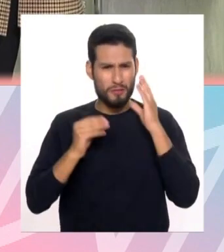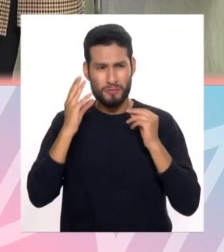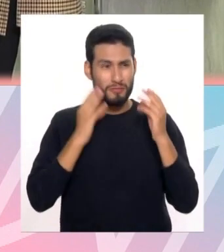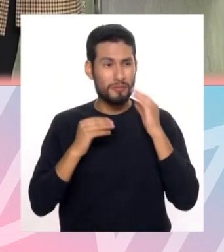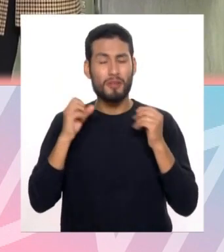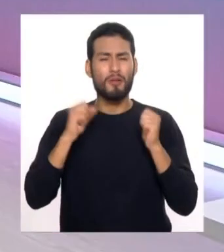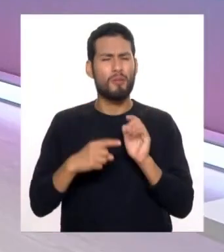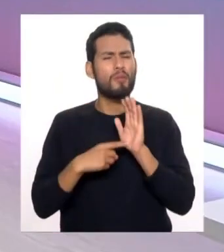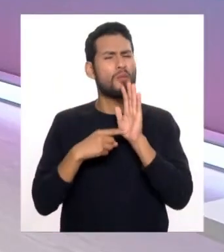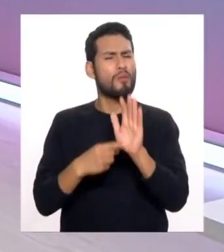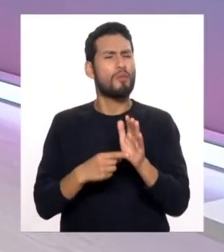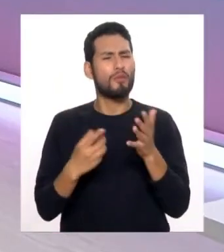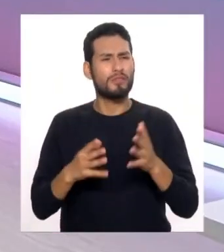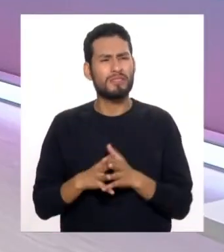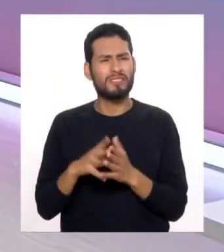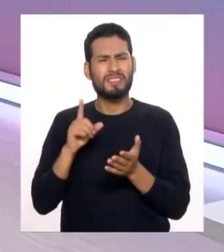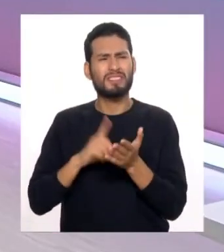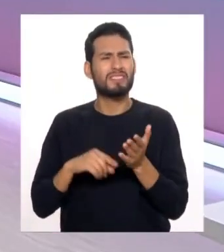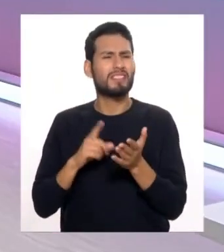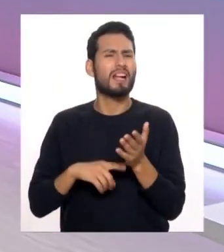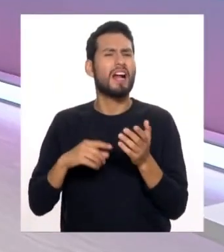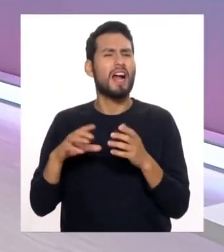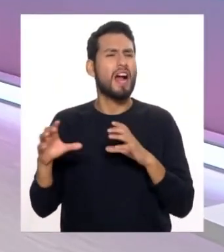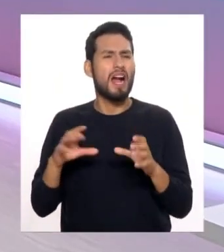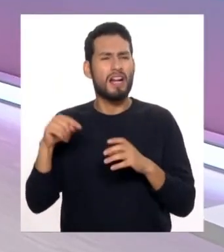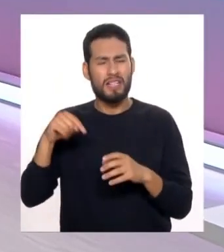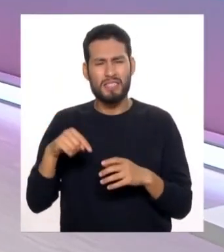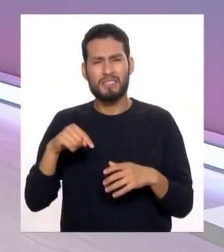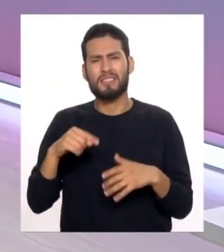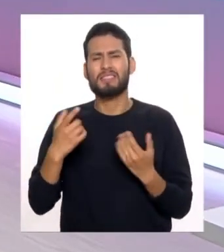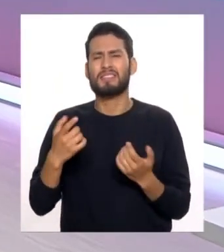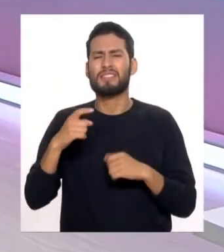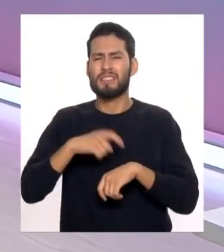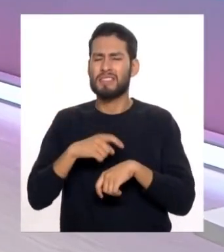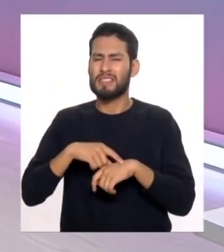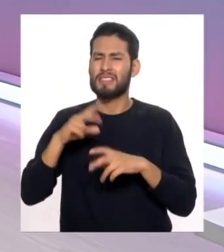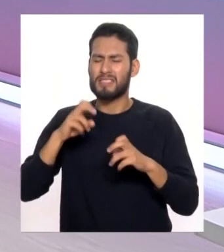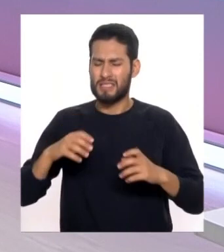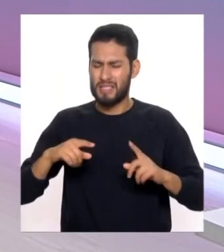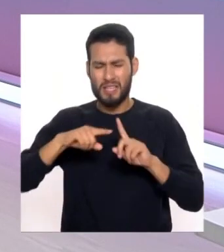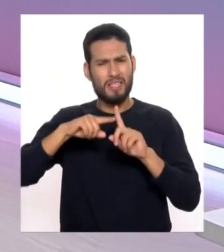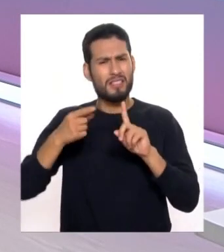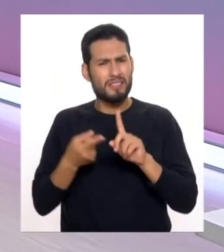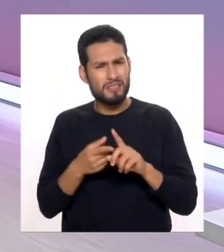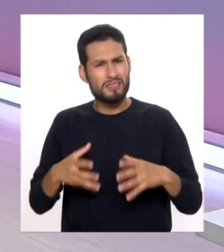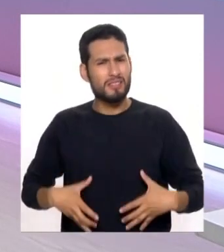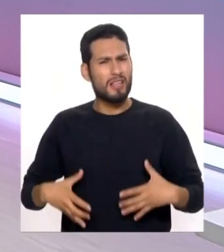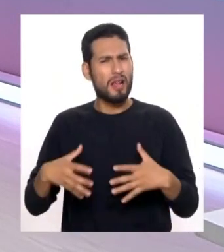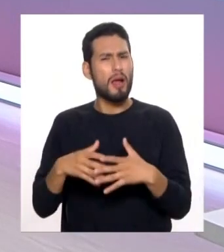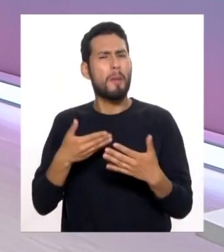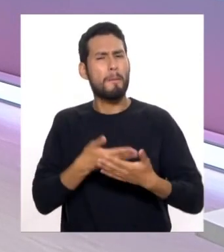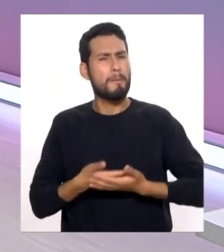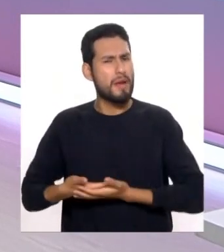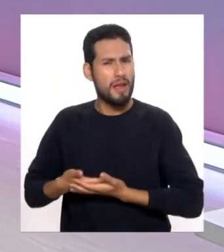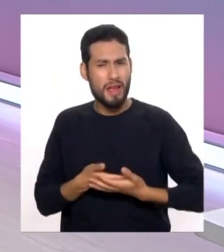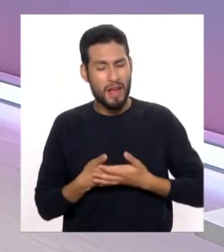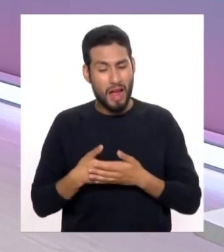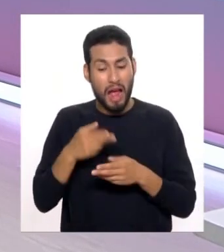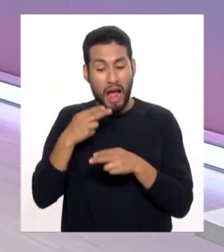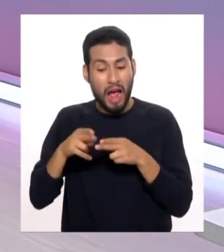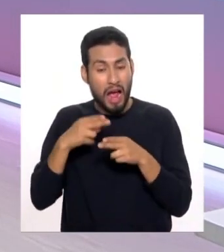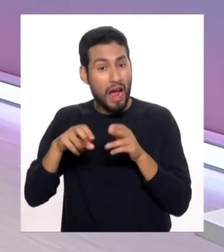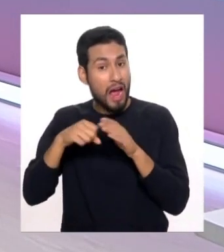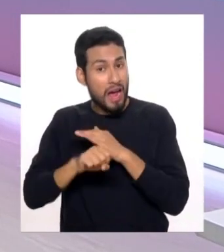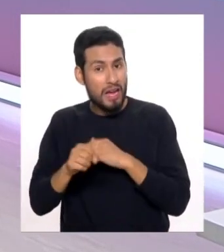para mostrarnos qué cosas se puede hacer en esta etapa de la gestación por estos bebés que están por nacer